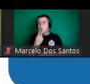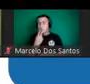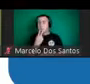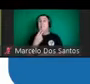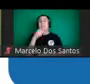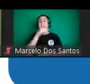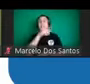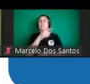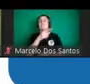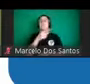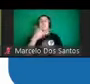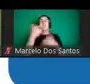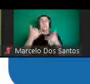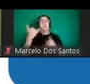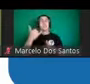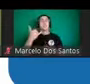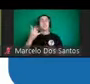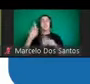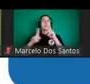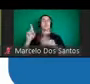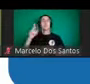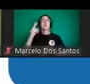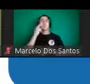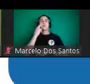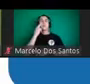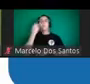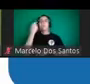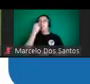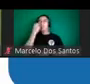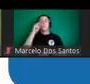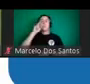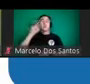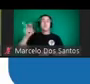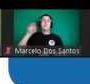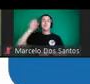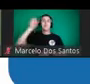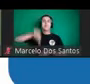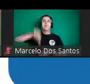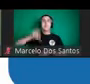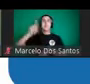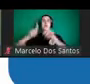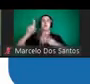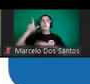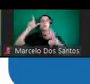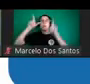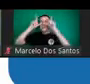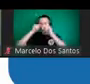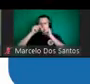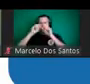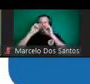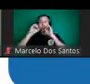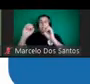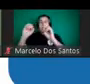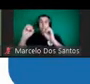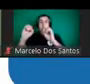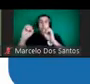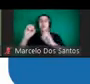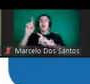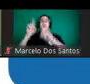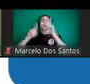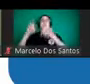las personas que tienen de repente una limitación en lo que es el sentido de la visión, ¿verdad? Y acá hay